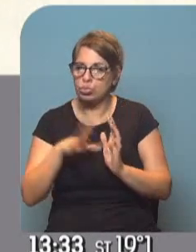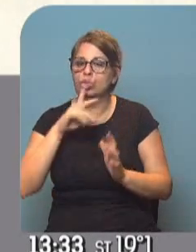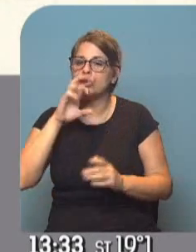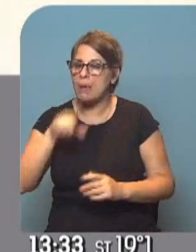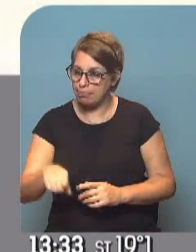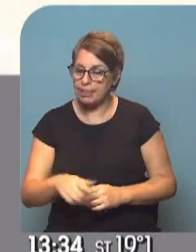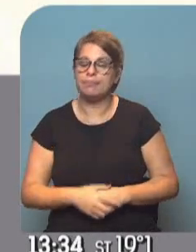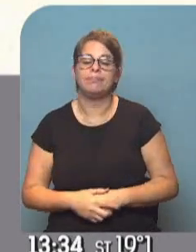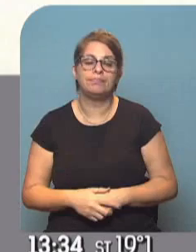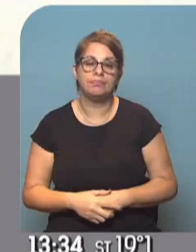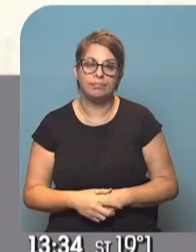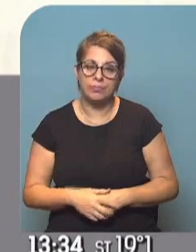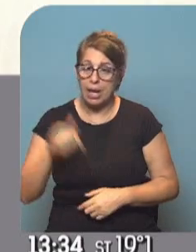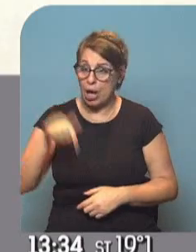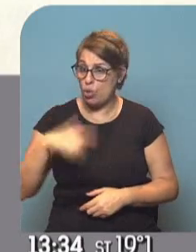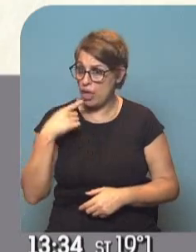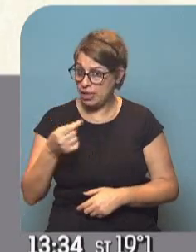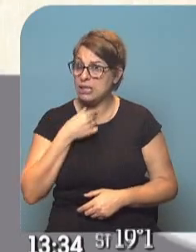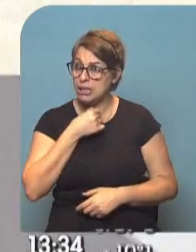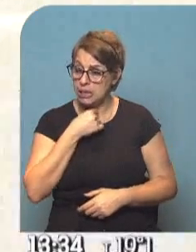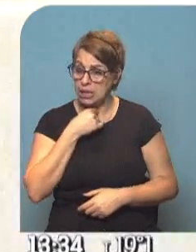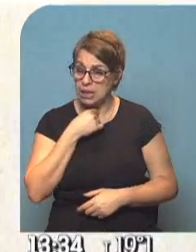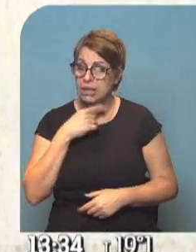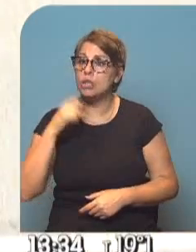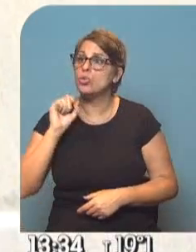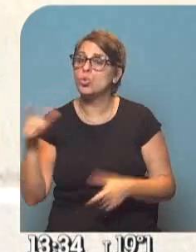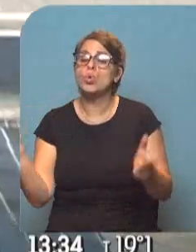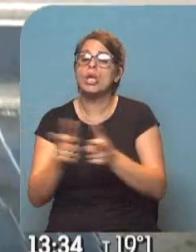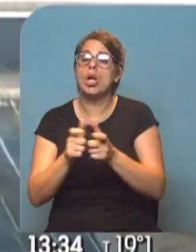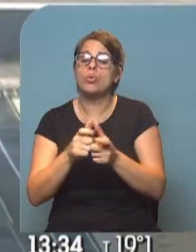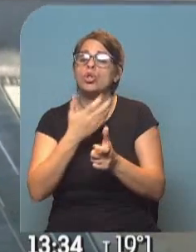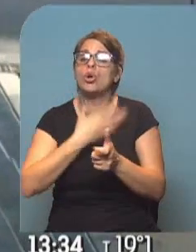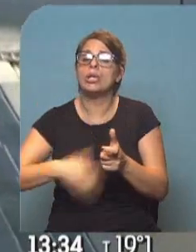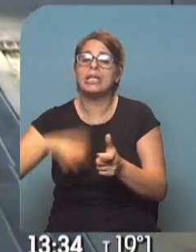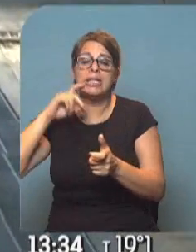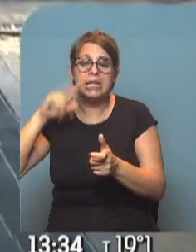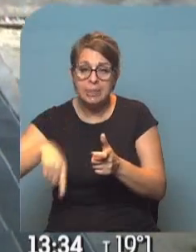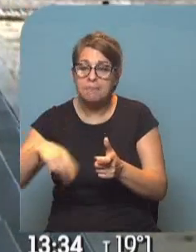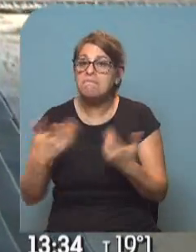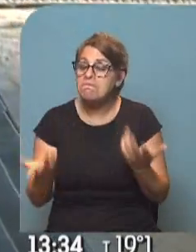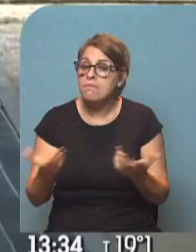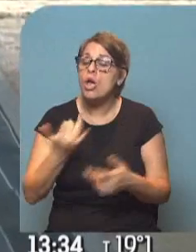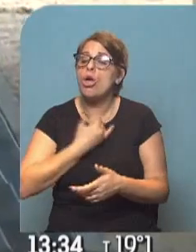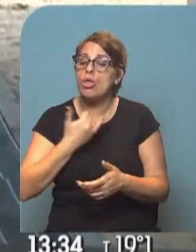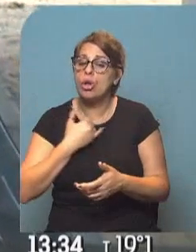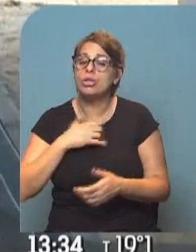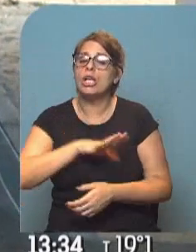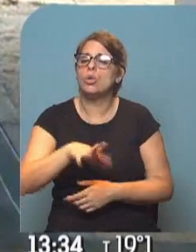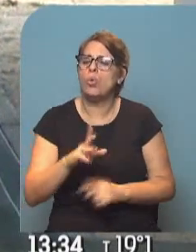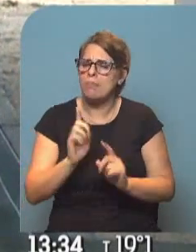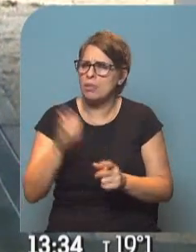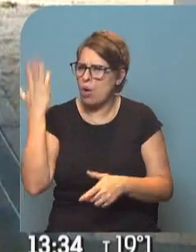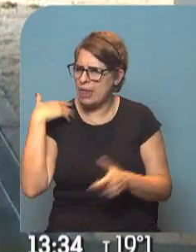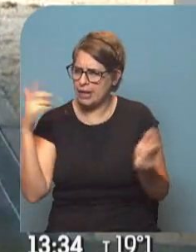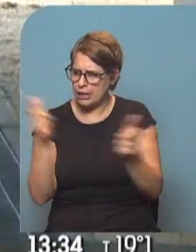Trump, que ahora dice que quiere que su reunión con Kim Jong-un sea justamente ahí en el Panmunjom, donde se